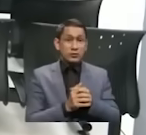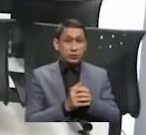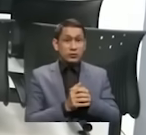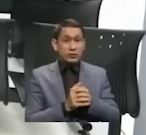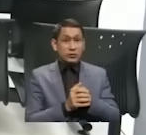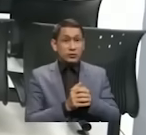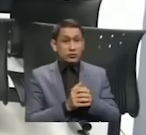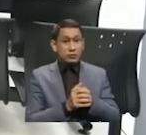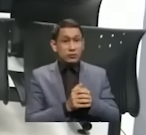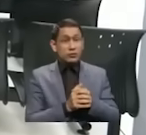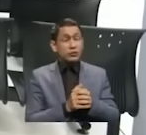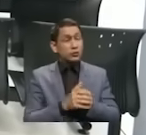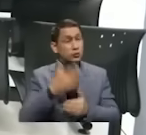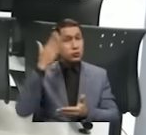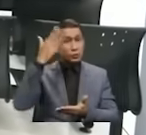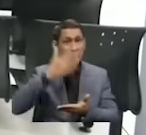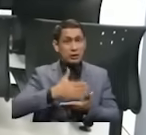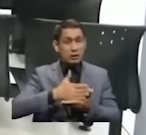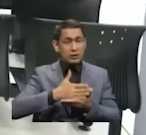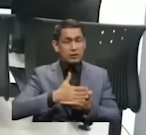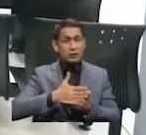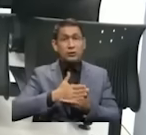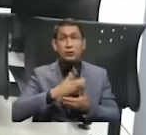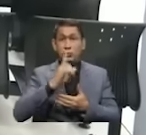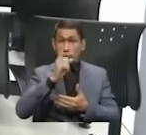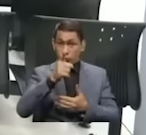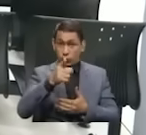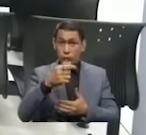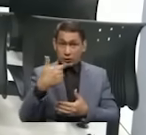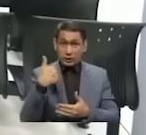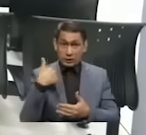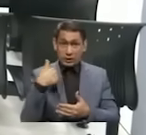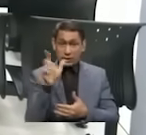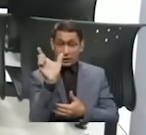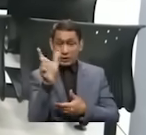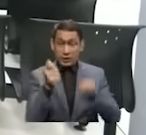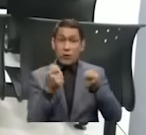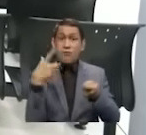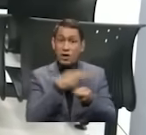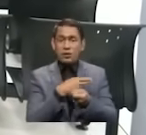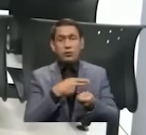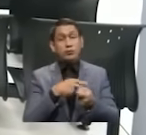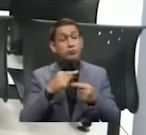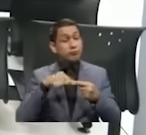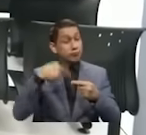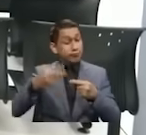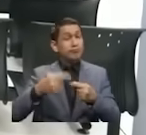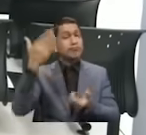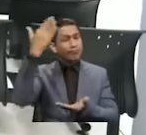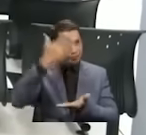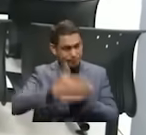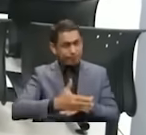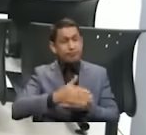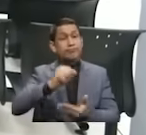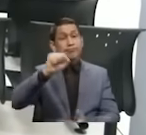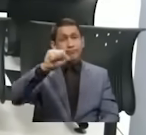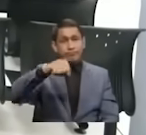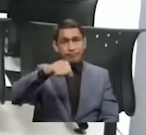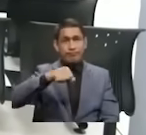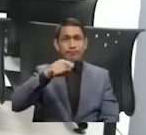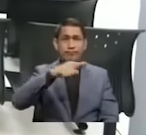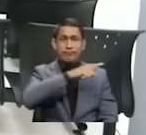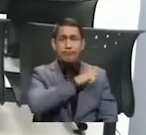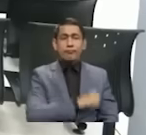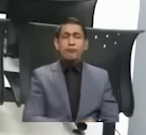también dadas de baja. Así que mucho ojo a las personas que también accedieron a este servicio de forma ilícita, pues sus licencias dejarán de